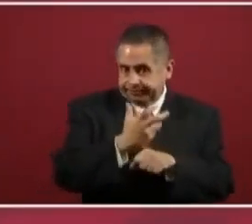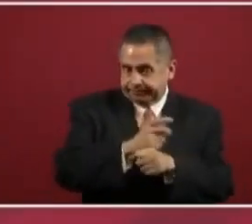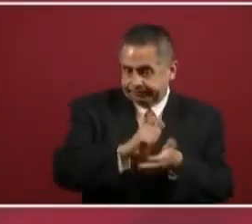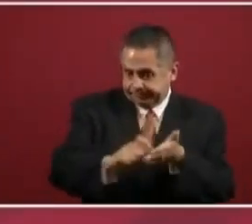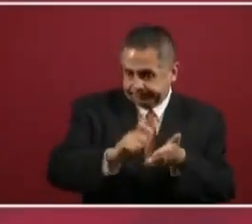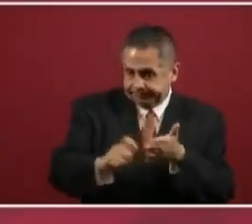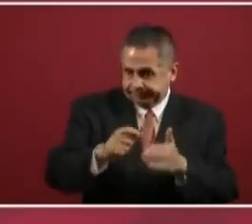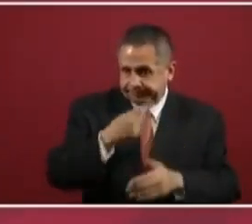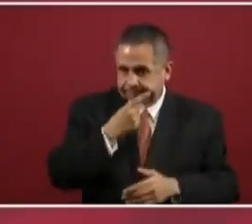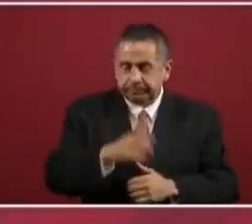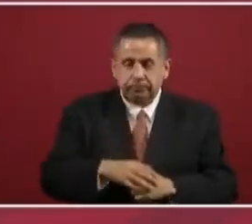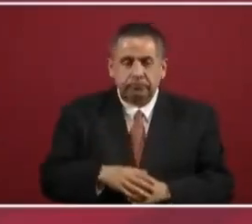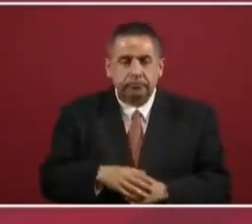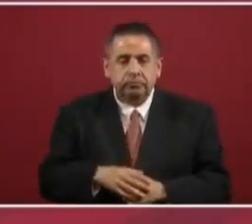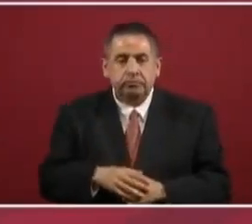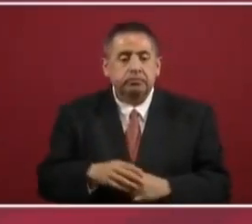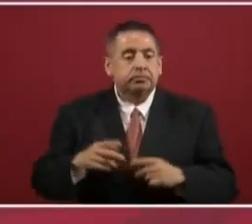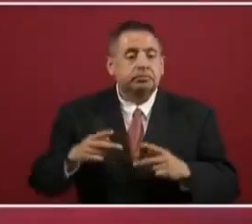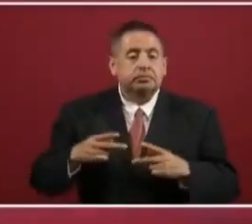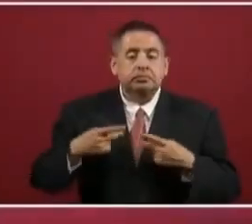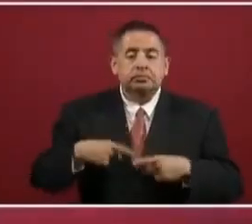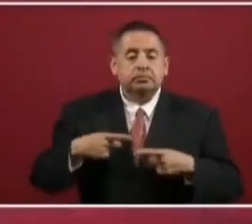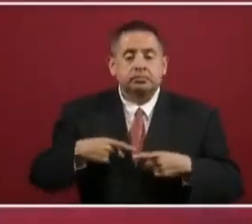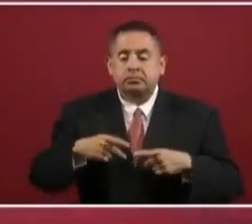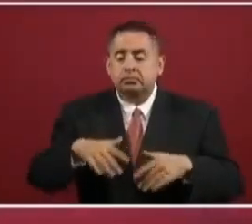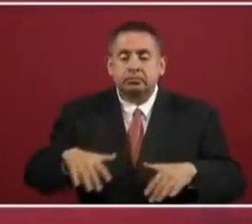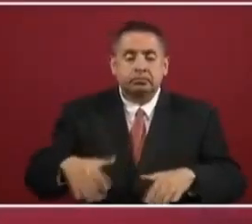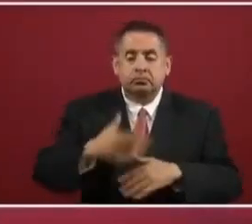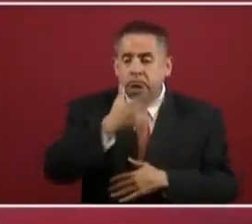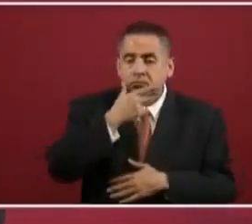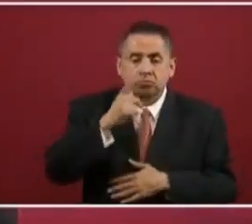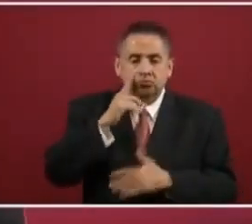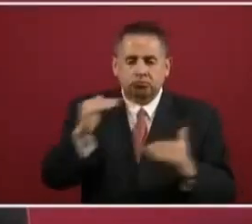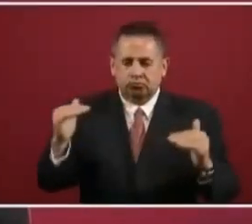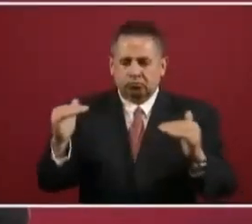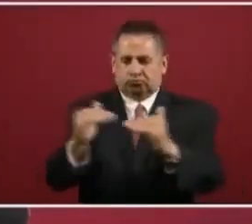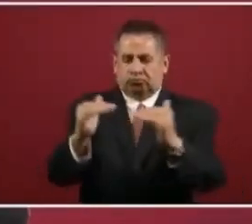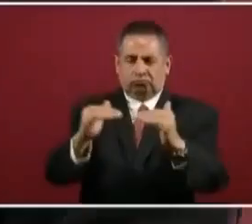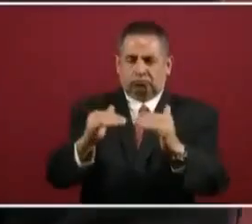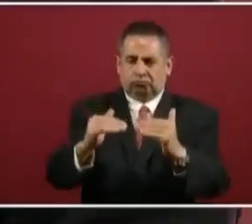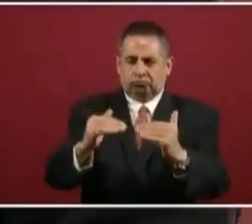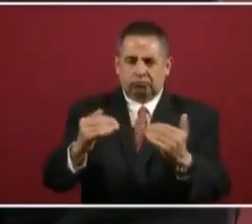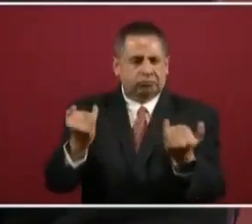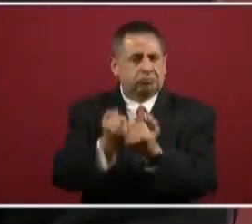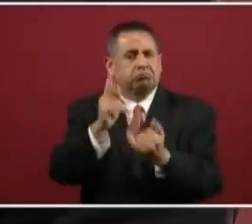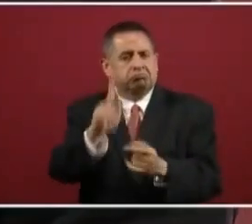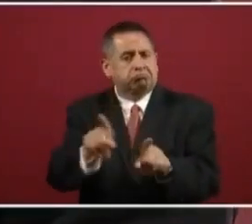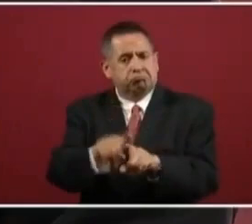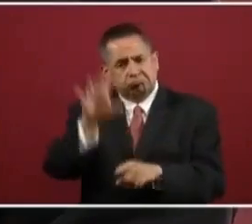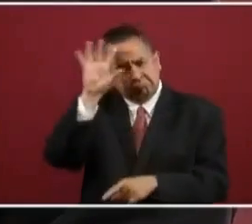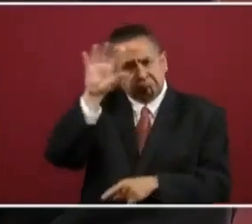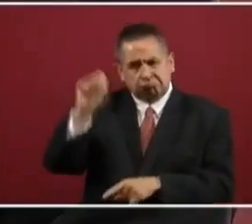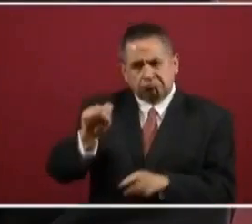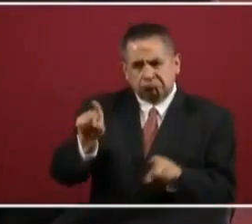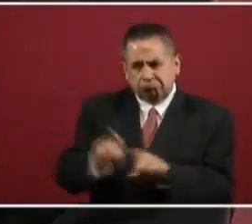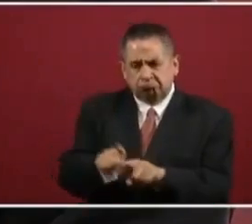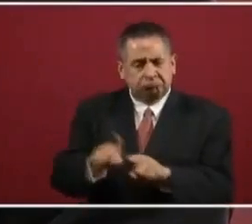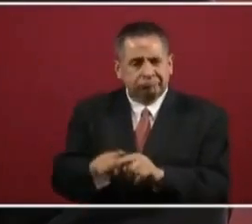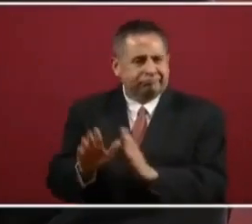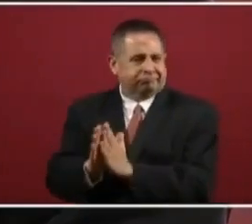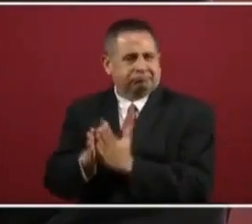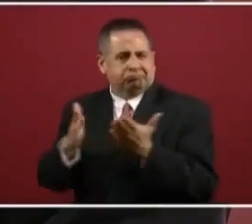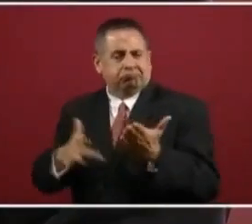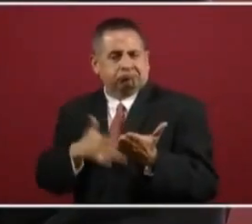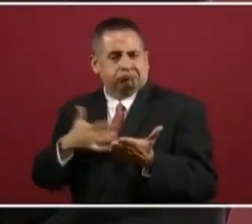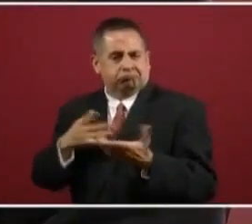estableció que los hombres son creados iguales se acuerdan lo que decía Morelos en los sentimientos de